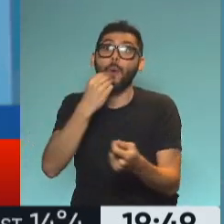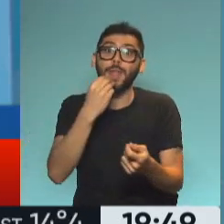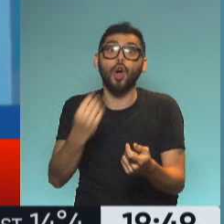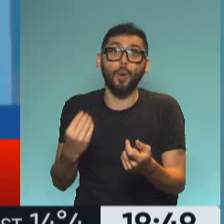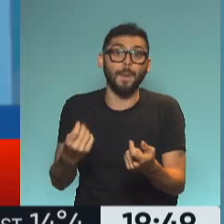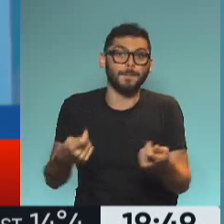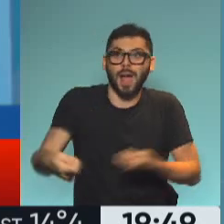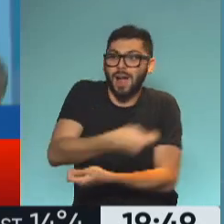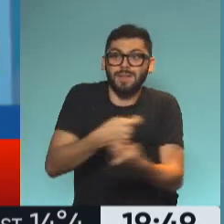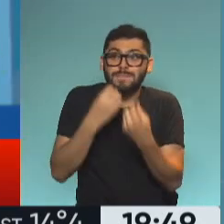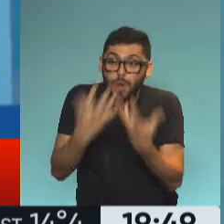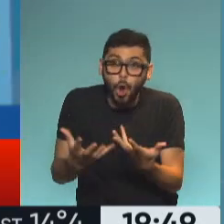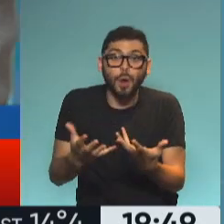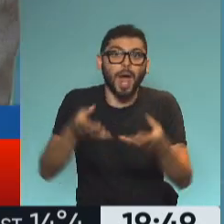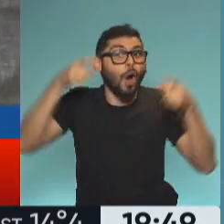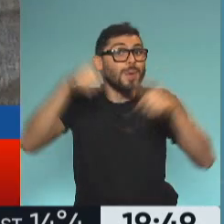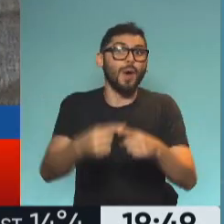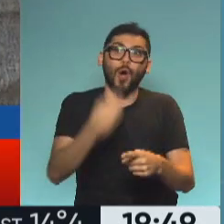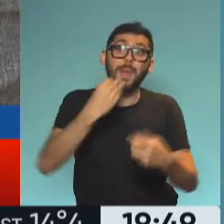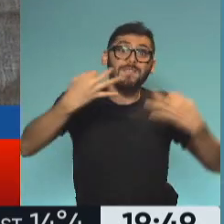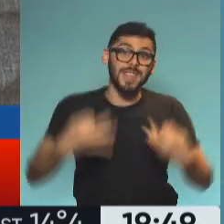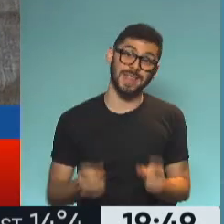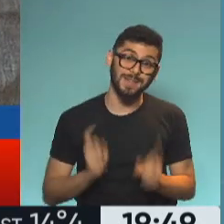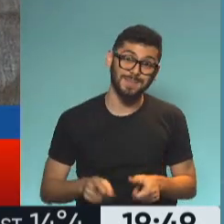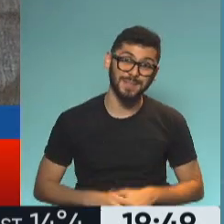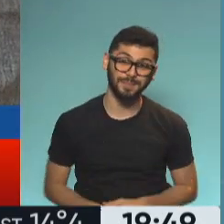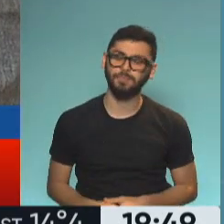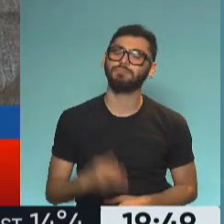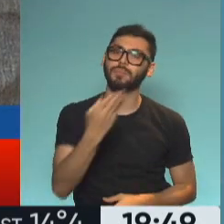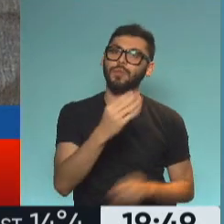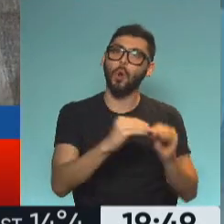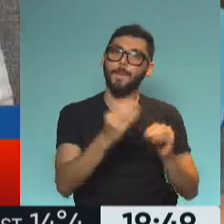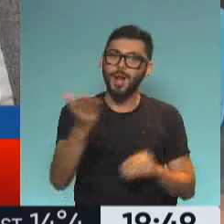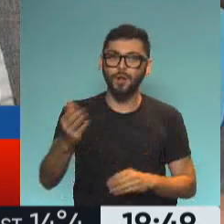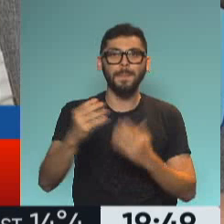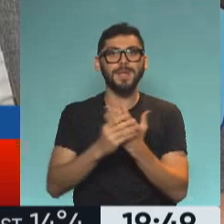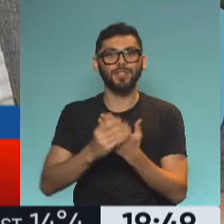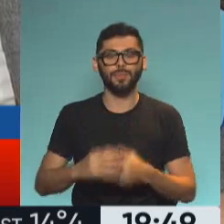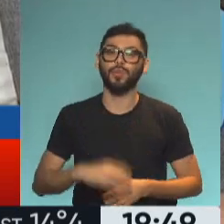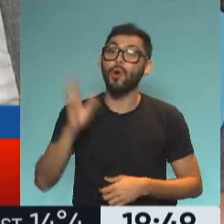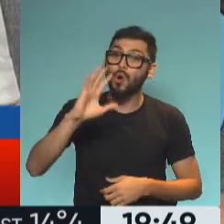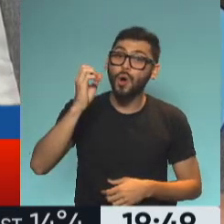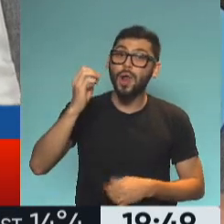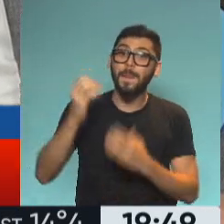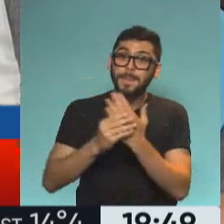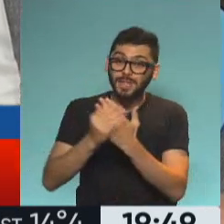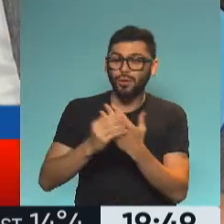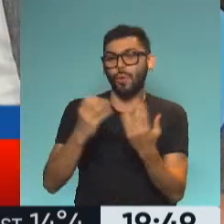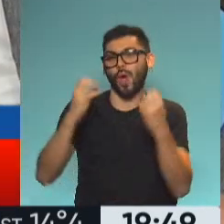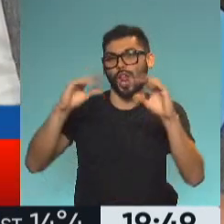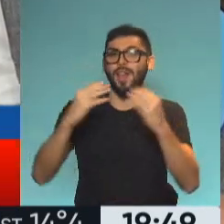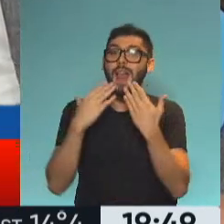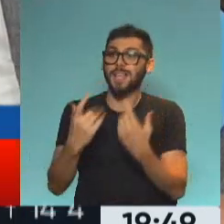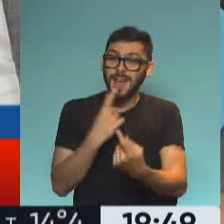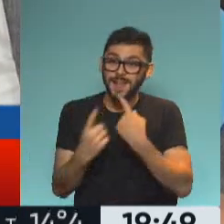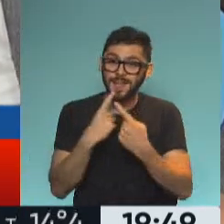y orientar a la buena nutrición. Compañeros, el ministro Daniel Arroyo los está escuchando. ¿Cómo está, ministro? Buenas noches, muchas gracias por recibirnos.